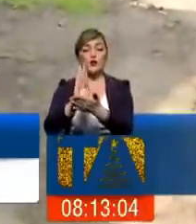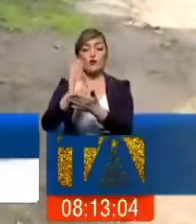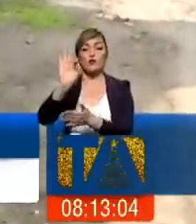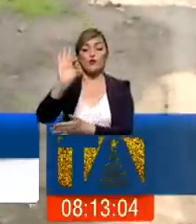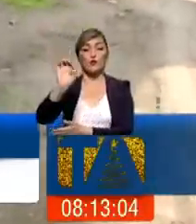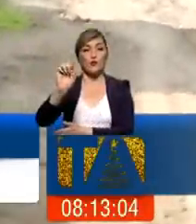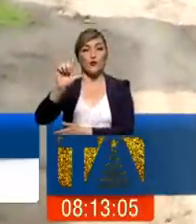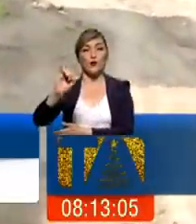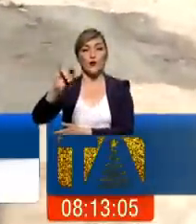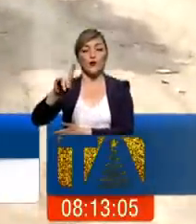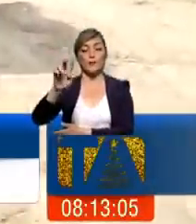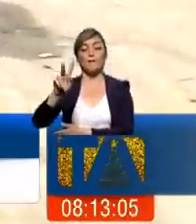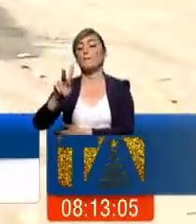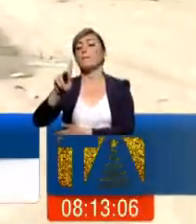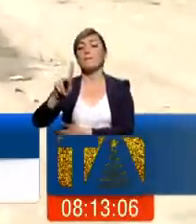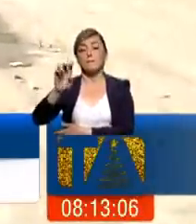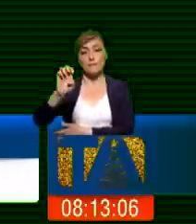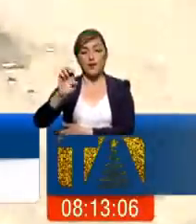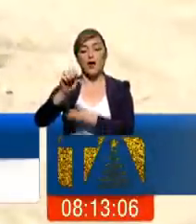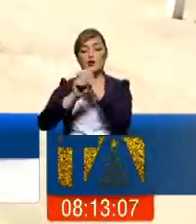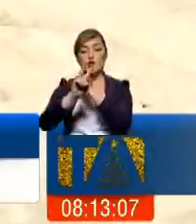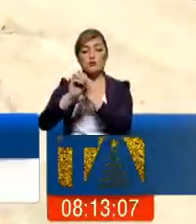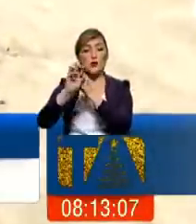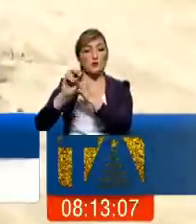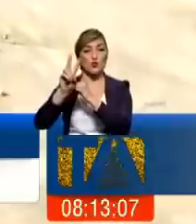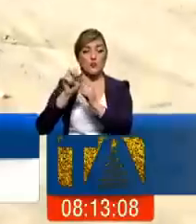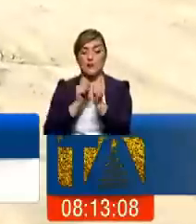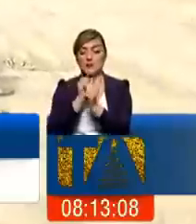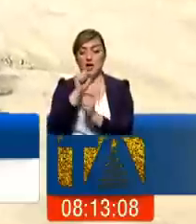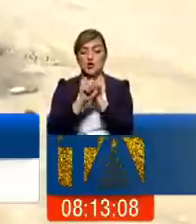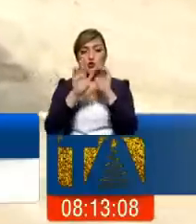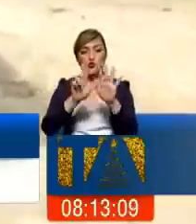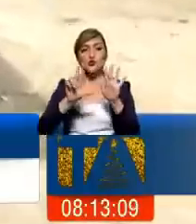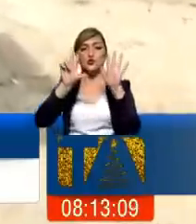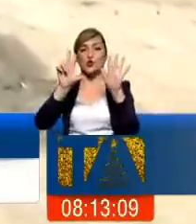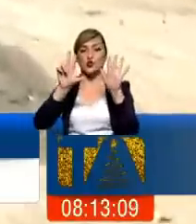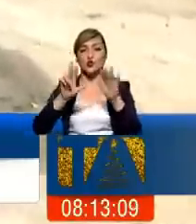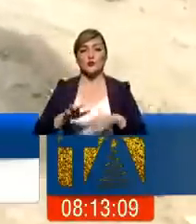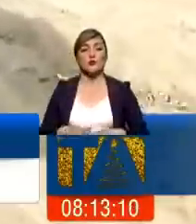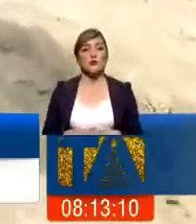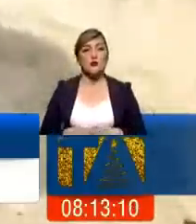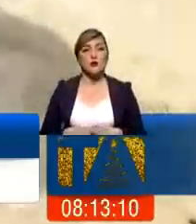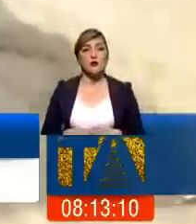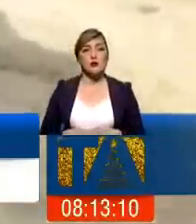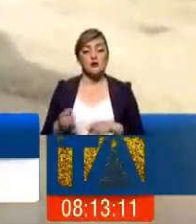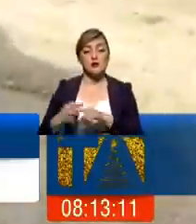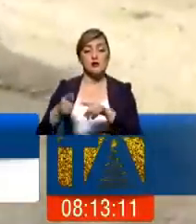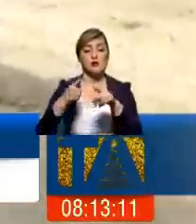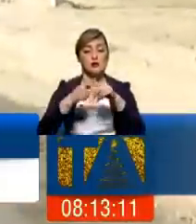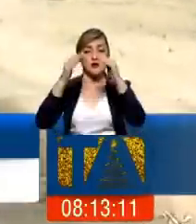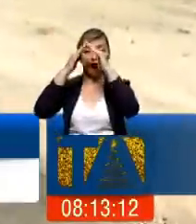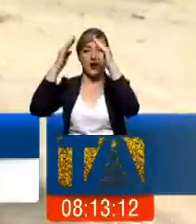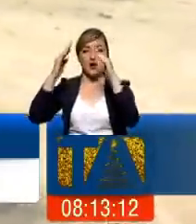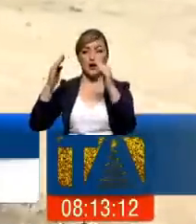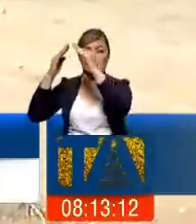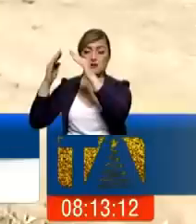en el año 2002. Han transcurrido 18 años y, sin embargo, también existen otros conjuntos en